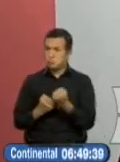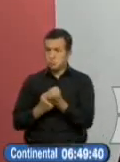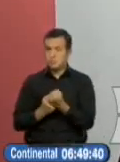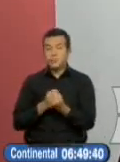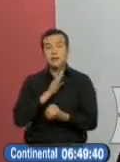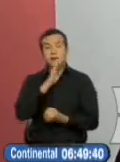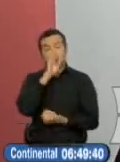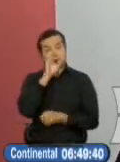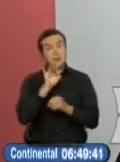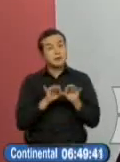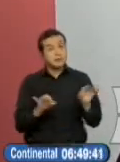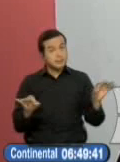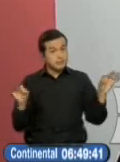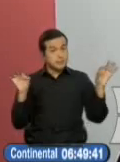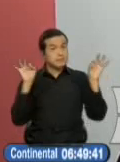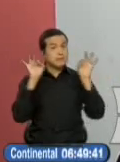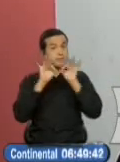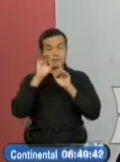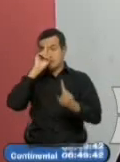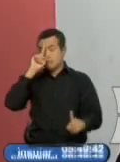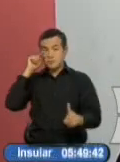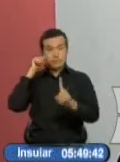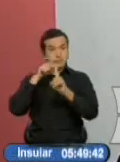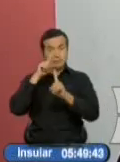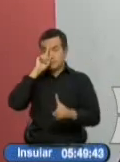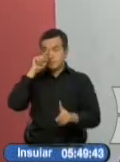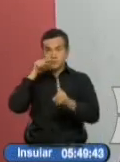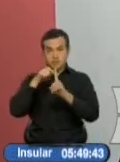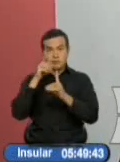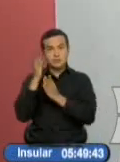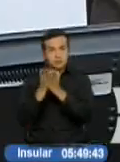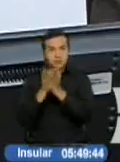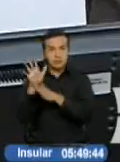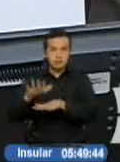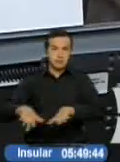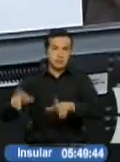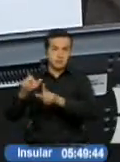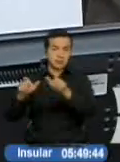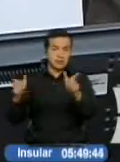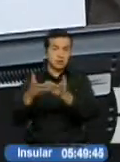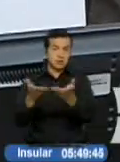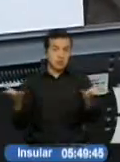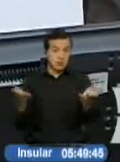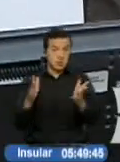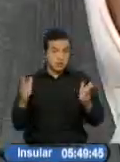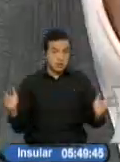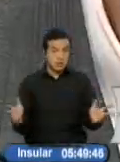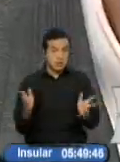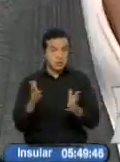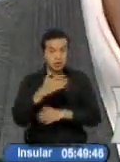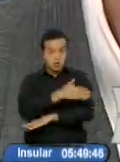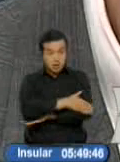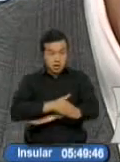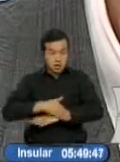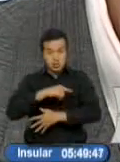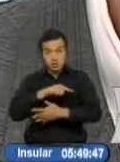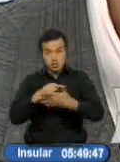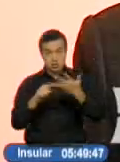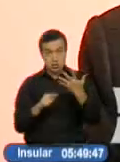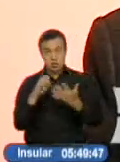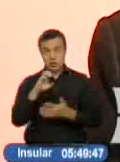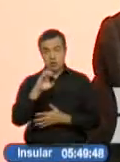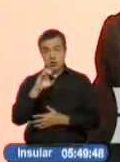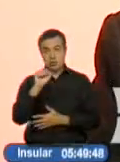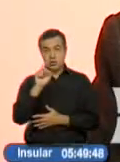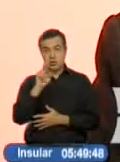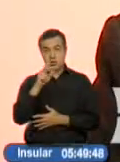siempre y cuando la meta sea y el objetivo sea servir a la población. El fomento productivo y la vialidad son temas que impulsa Carchi.